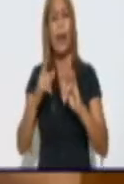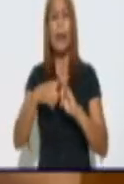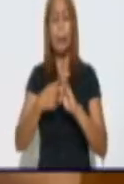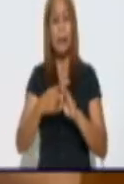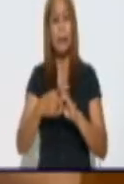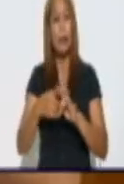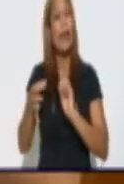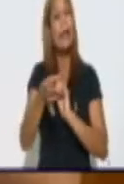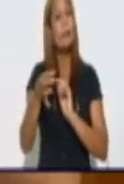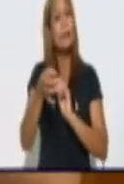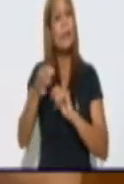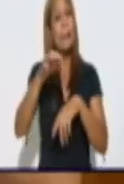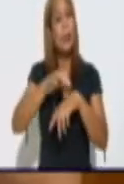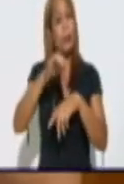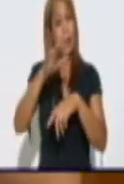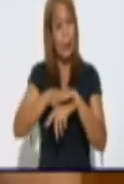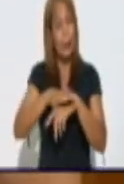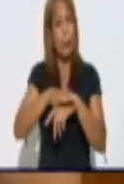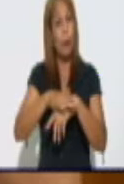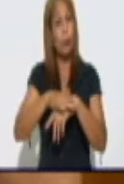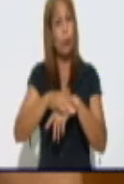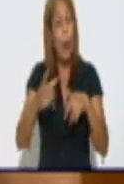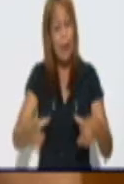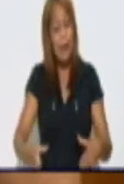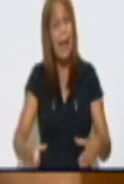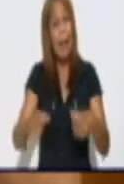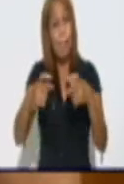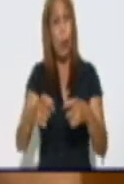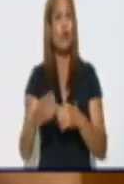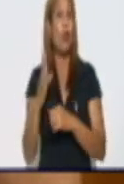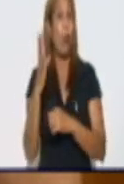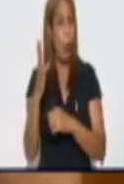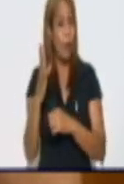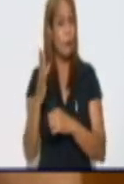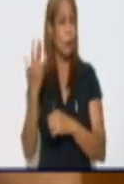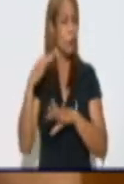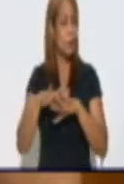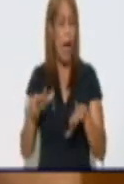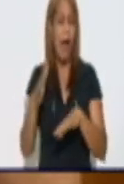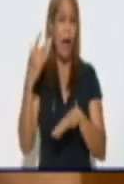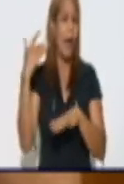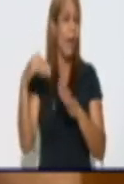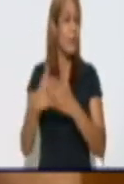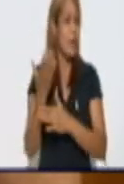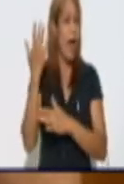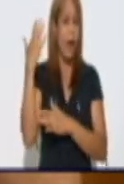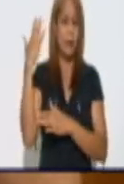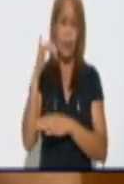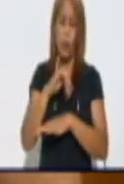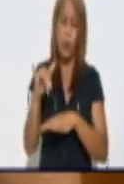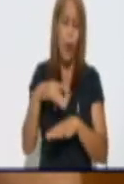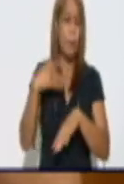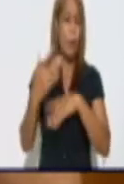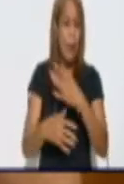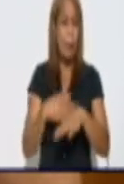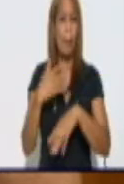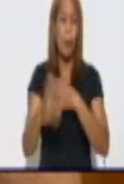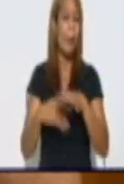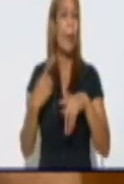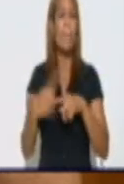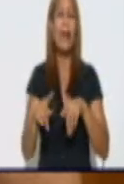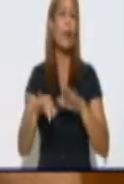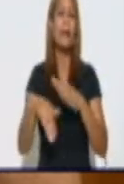Cauto estuvo el pozo 4, que no ha venido dando lucha ya hace unos días, se reparó en el día de ayer y se está realizando